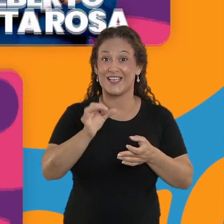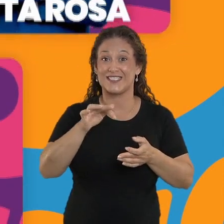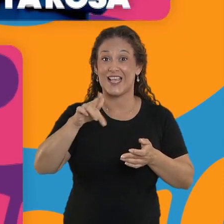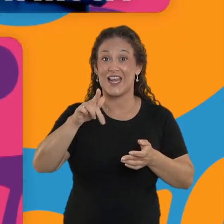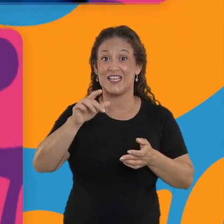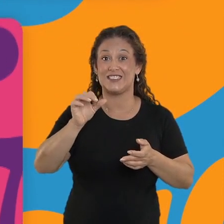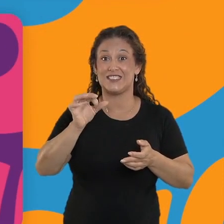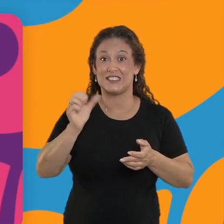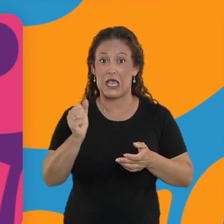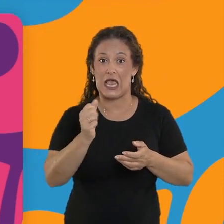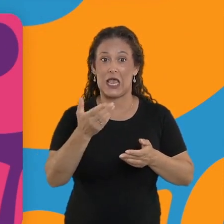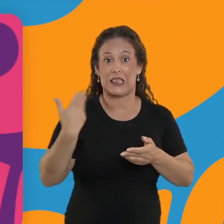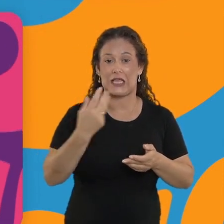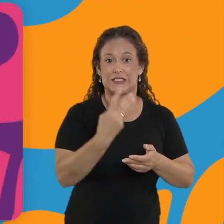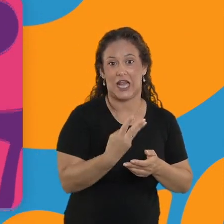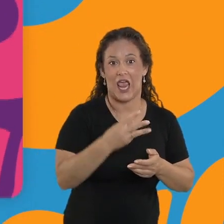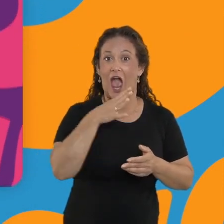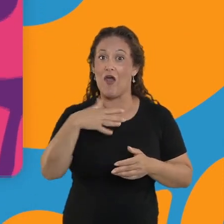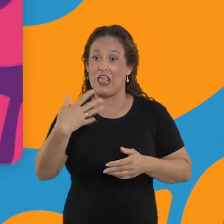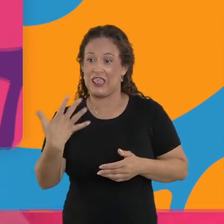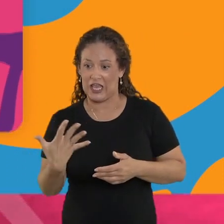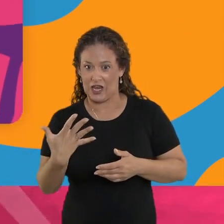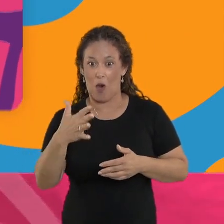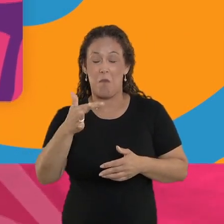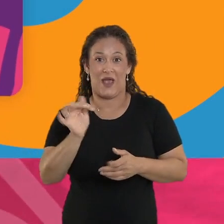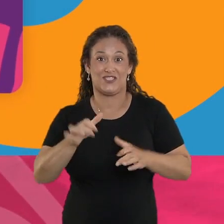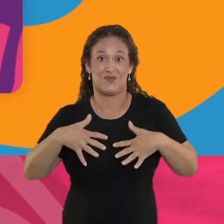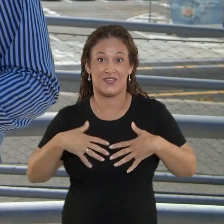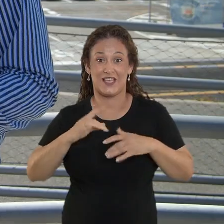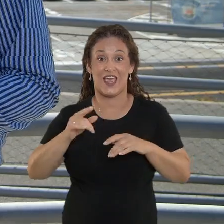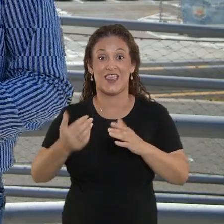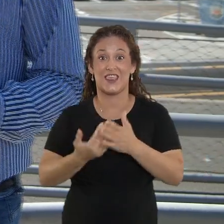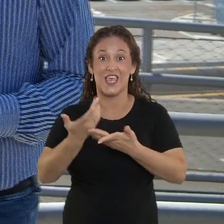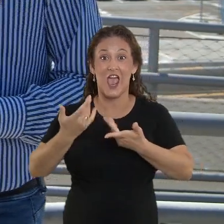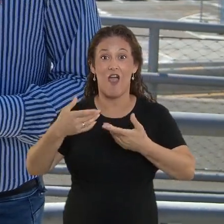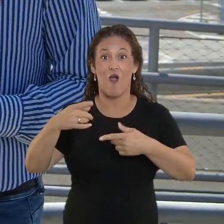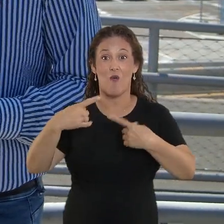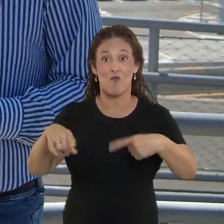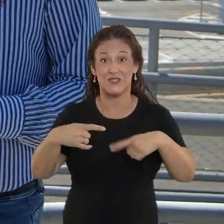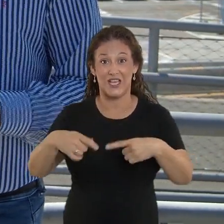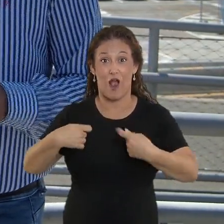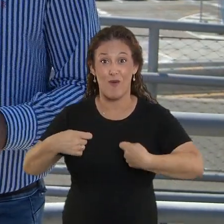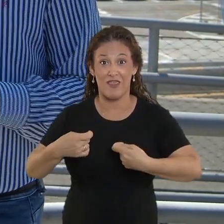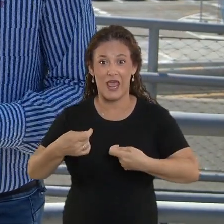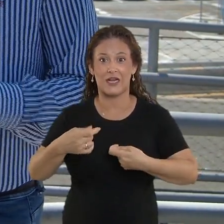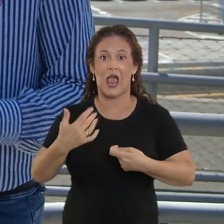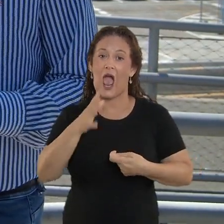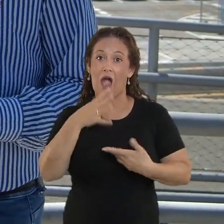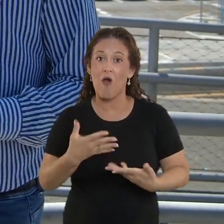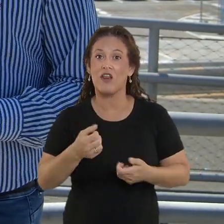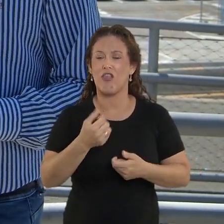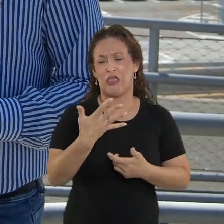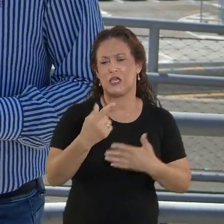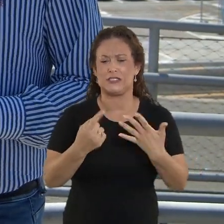3. Este año tenemos 5 oficiales y una sorpresita que tenemos por ahí. Y el Día de Comercial, pues igual, ya estamos en 5 o 6